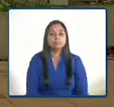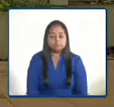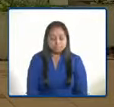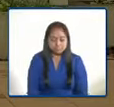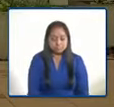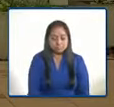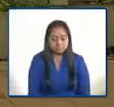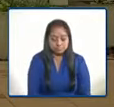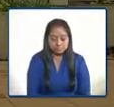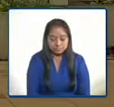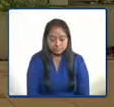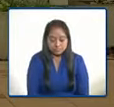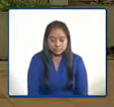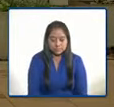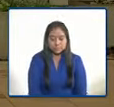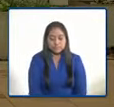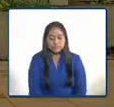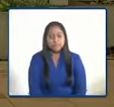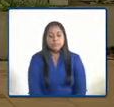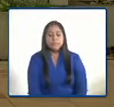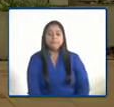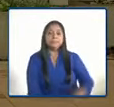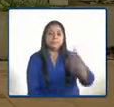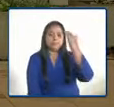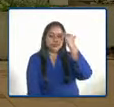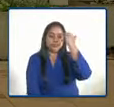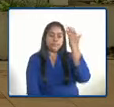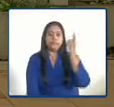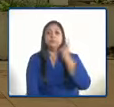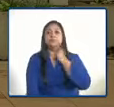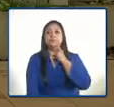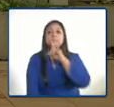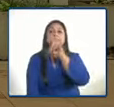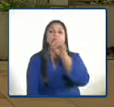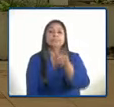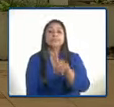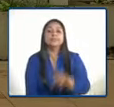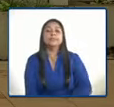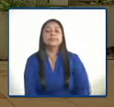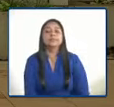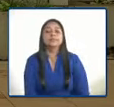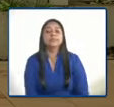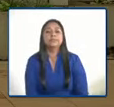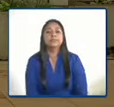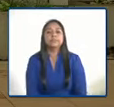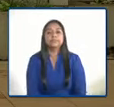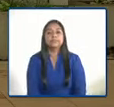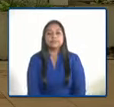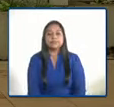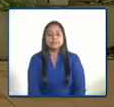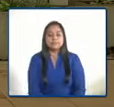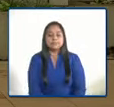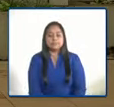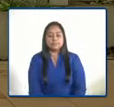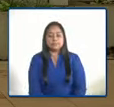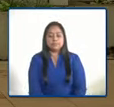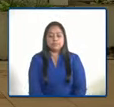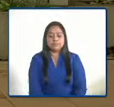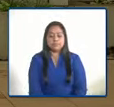Gracias, señor gerente del Instituto Nacional de Administración Pública. ¿Hay preguntas? Pregunta Eduardo Umaña, de Canal de Gobierno.